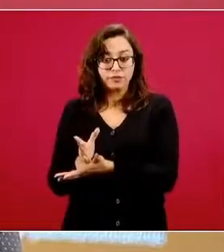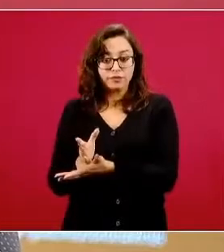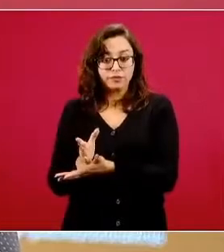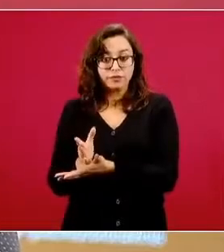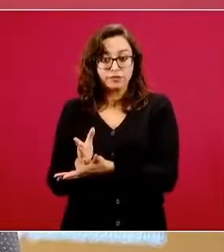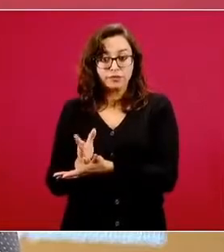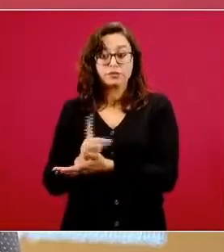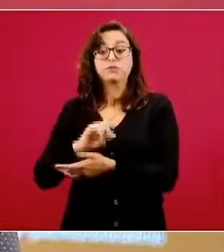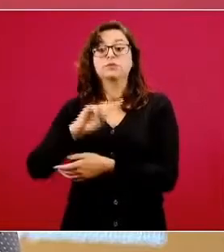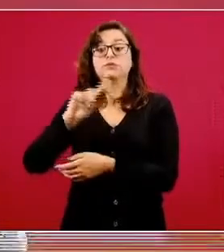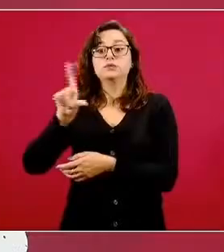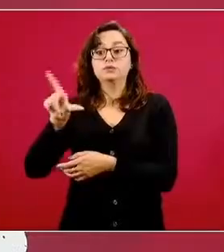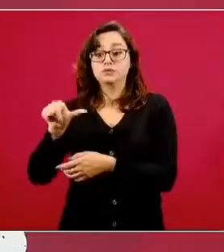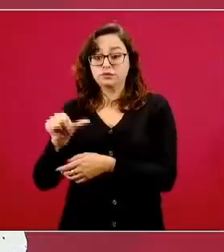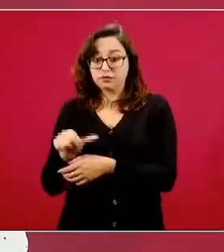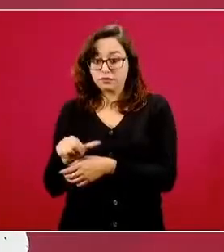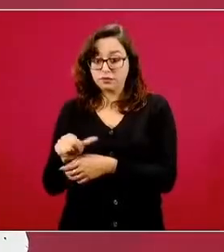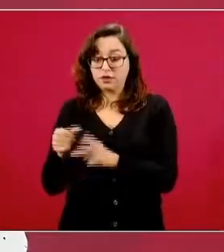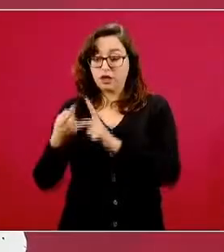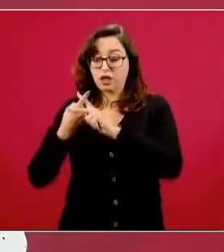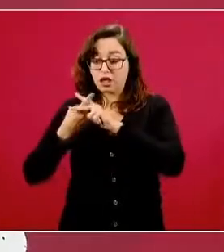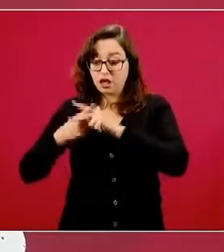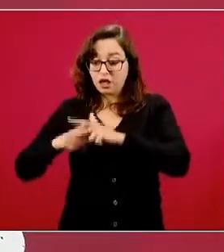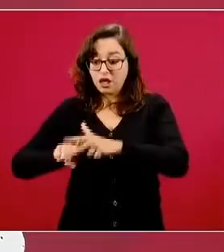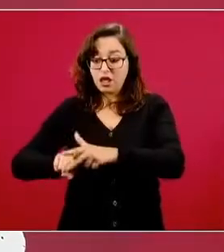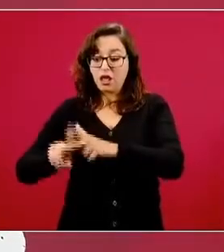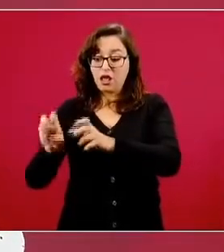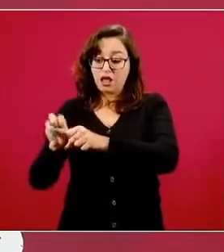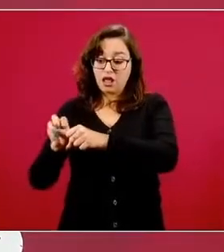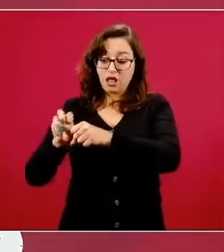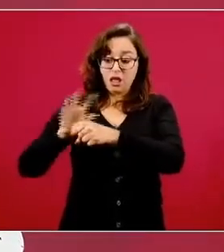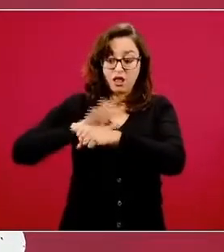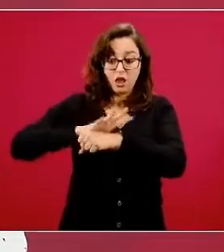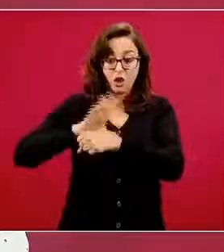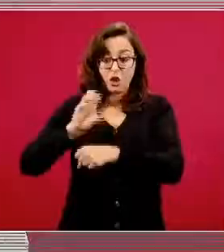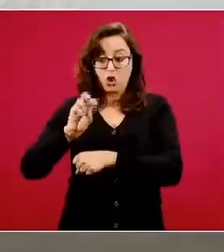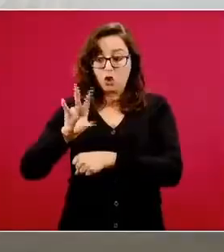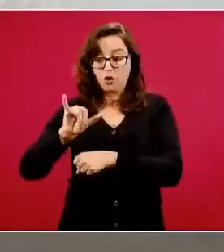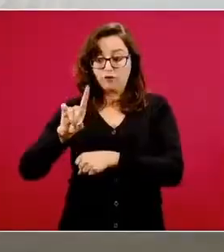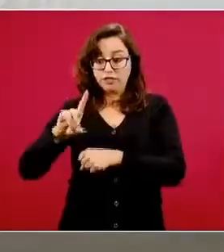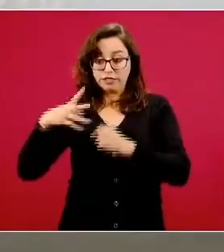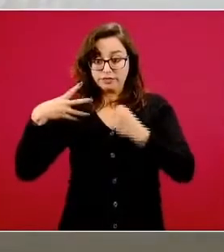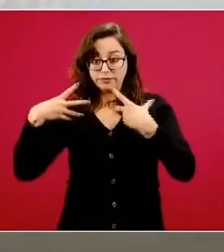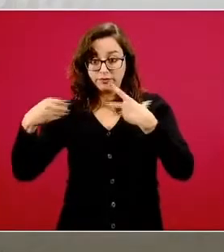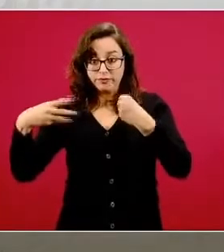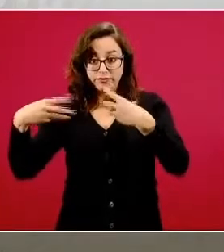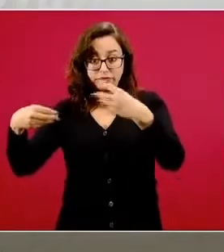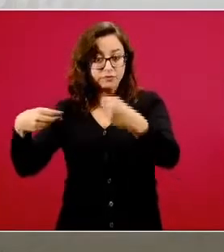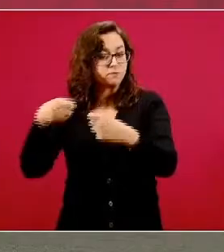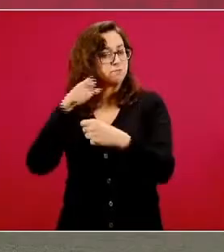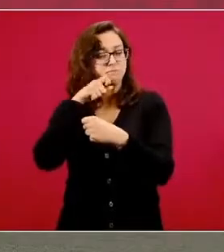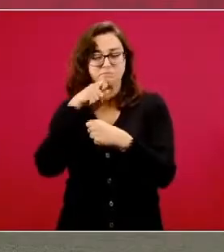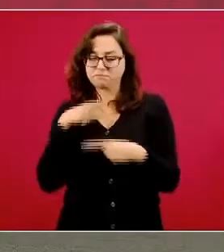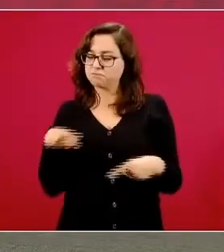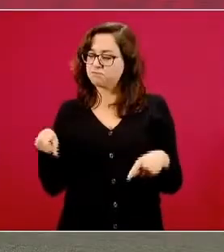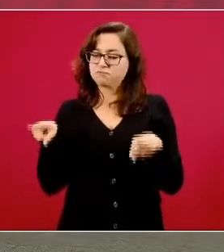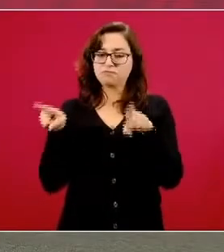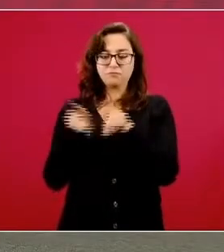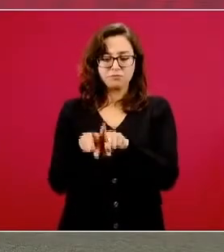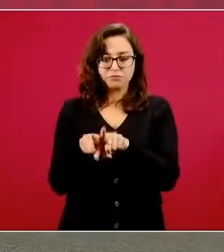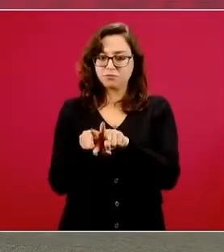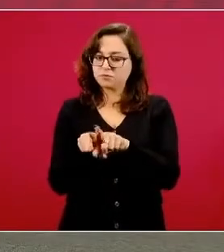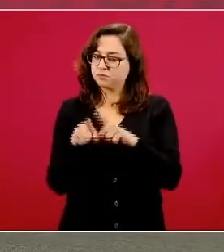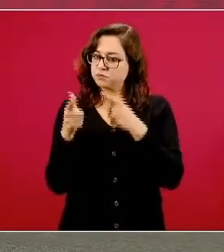Después de que entra la COVID a nuestro país, ese fue el mismo sistema